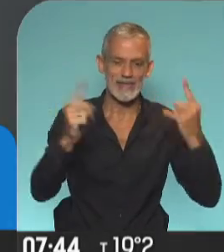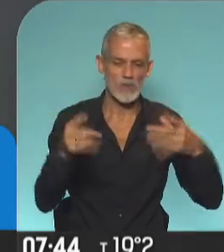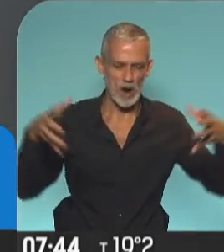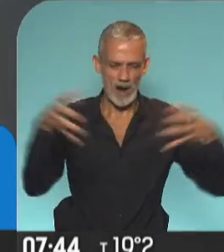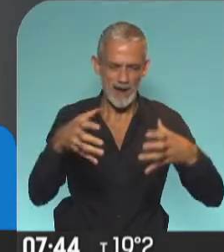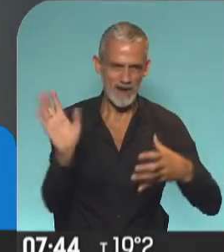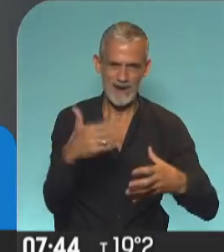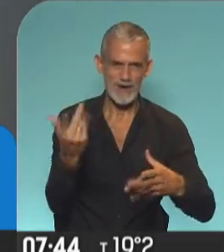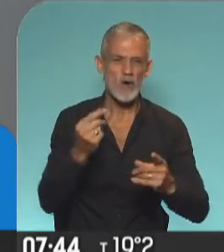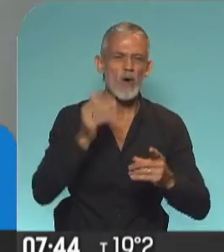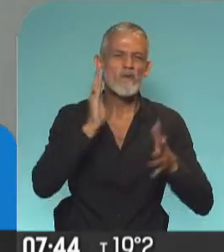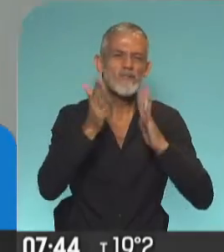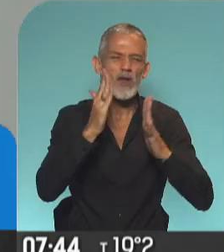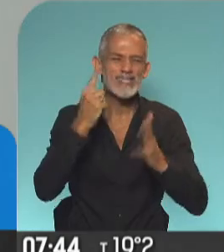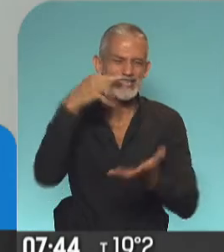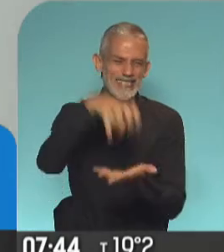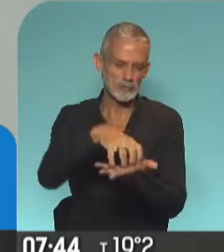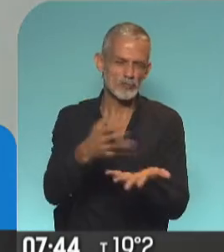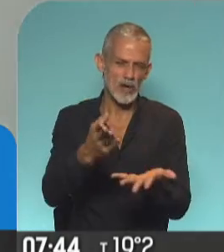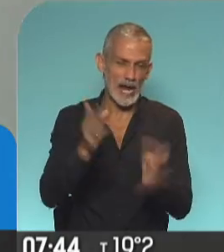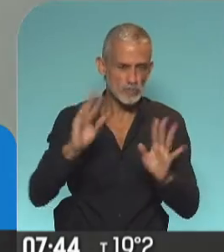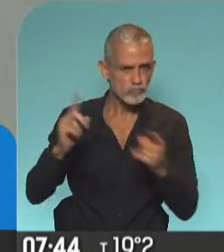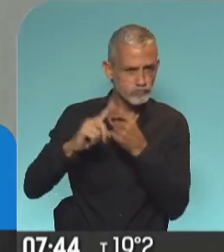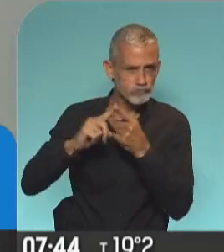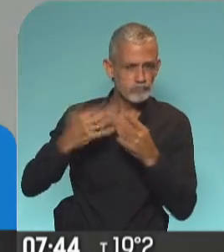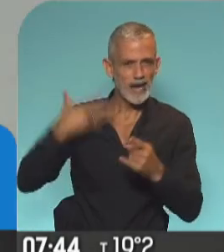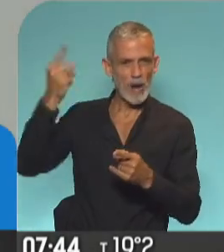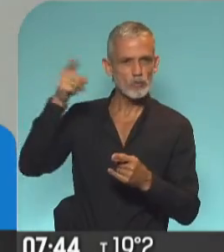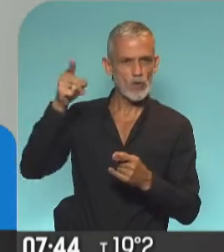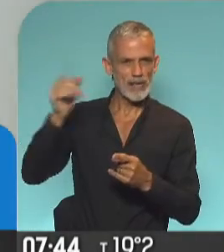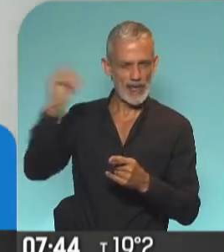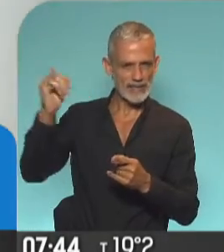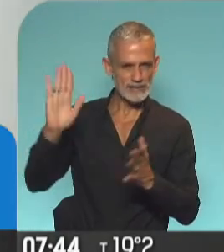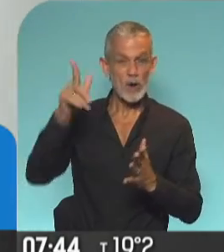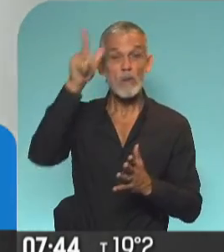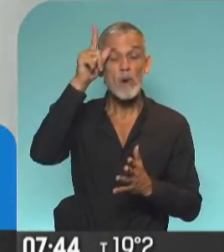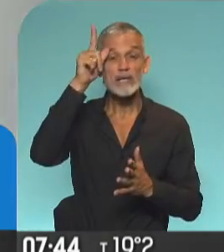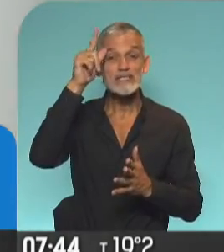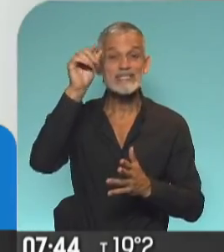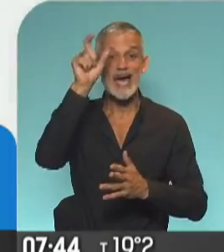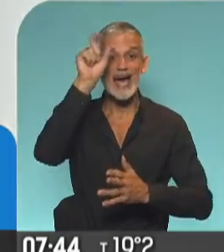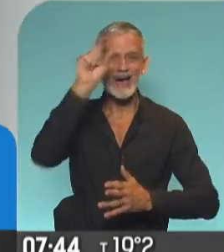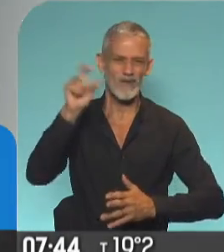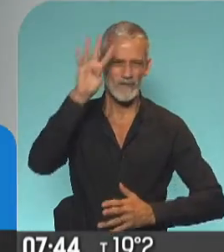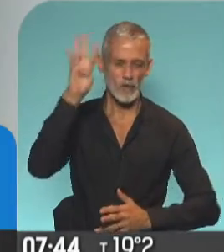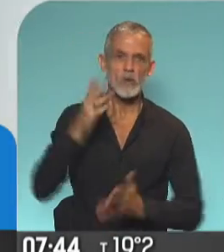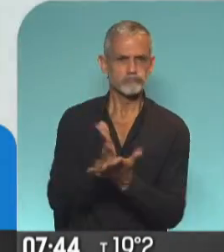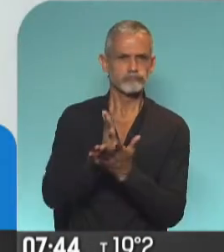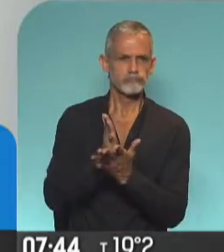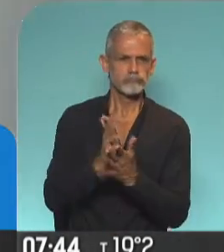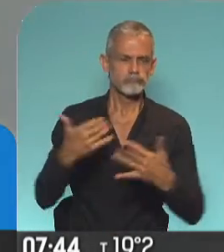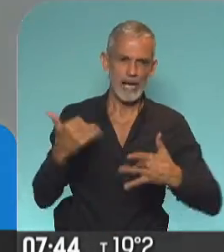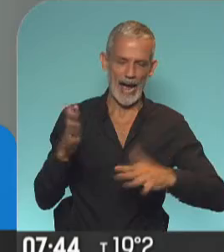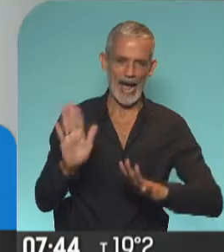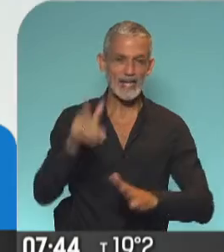que nosotros decimos violencia institucional. Bueno, lo hablé con las autoridades. La policía de Formosa es una policía muy dura, como gran parte